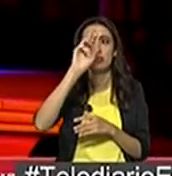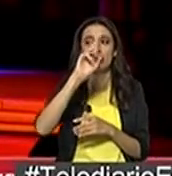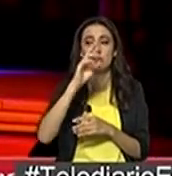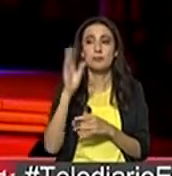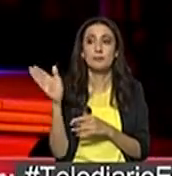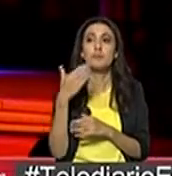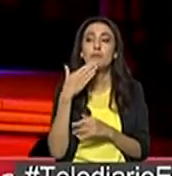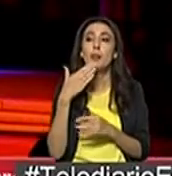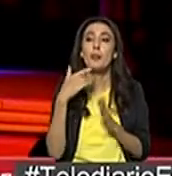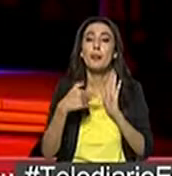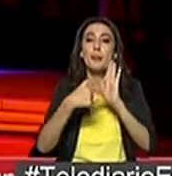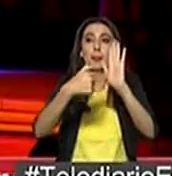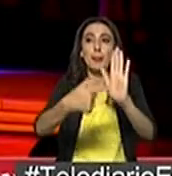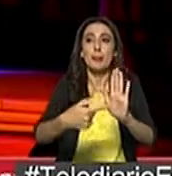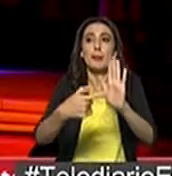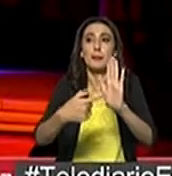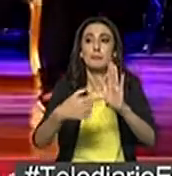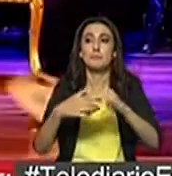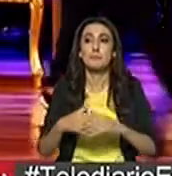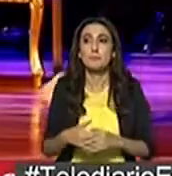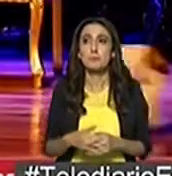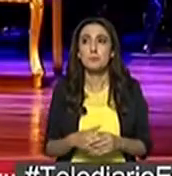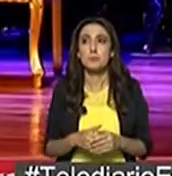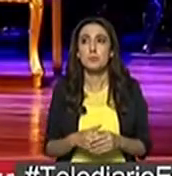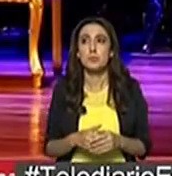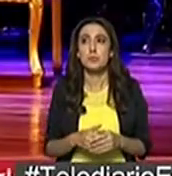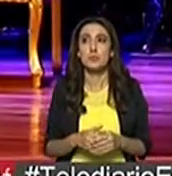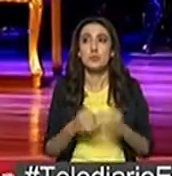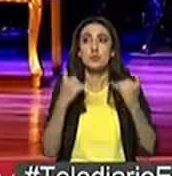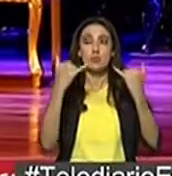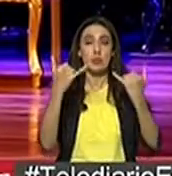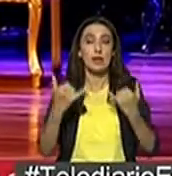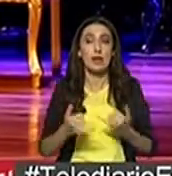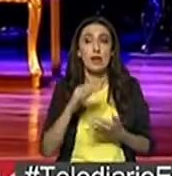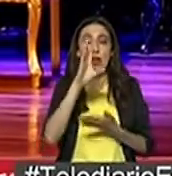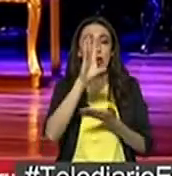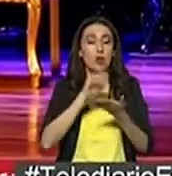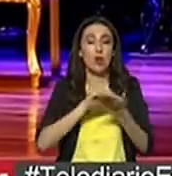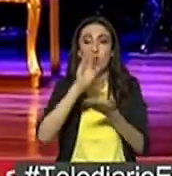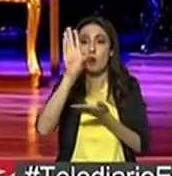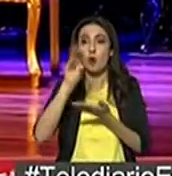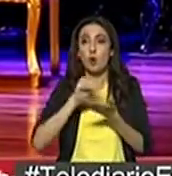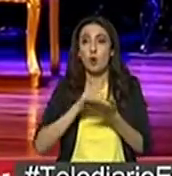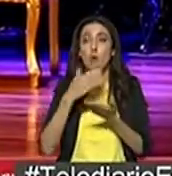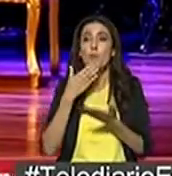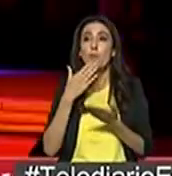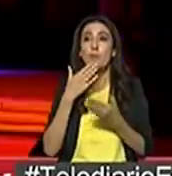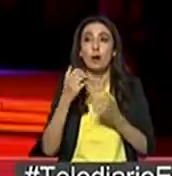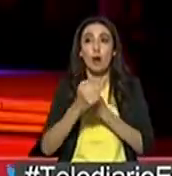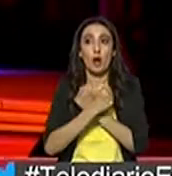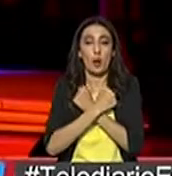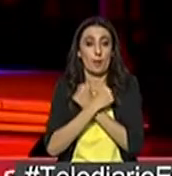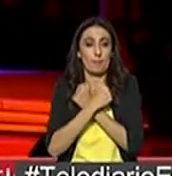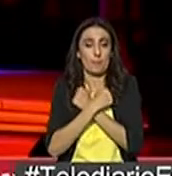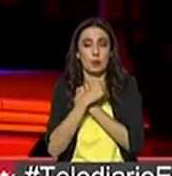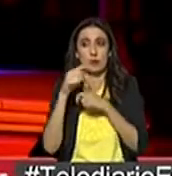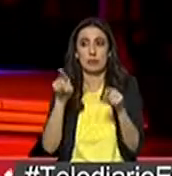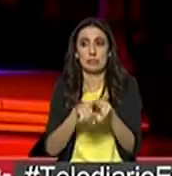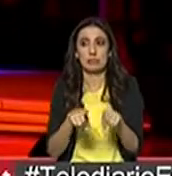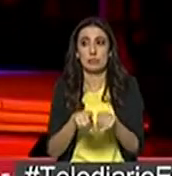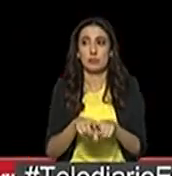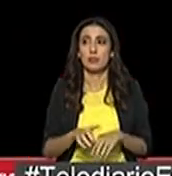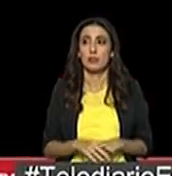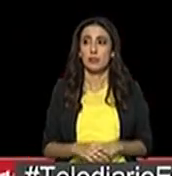se presentó en el Teatro Bolívar. En la obra se recoge la historia de amor gay vivida en los años 90 por el propio